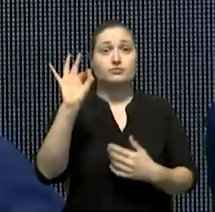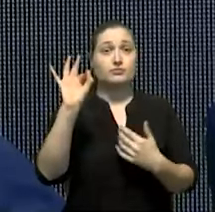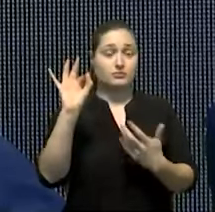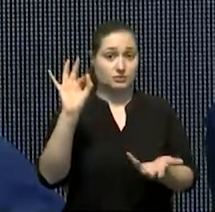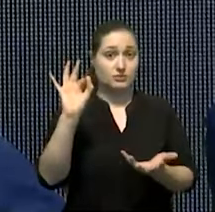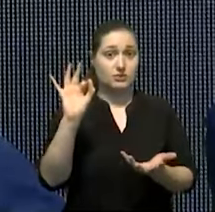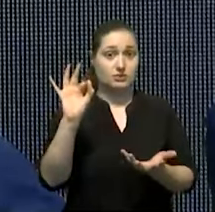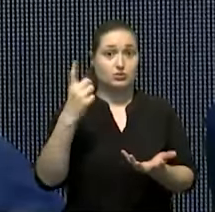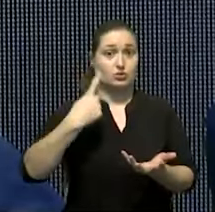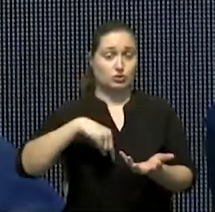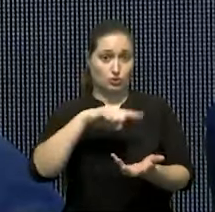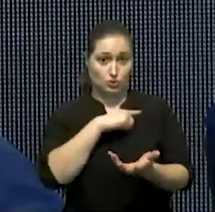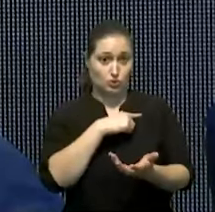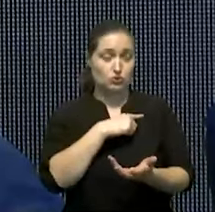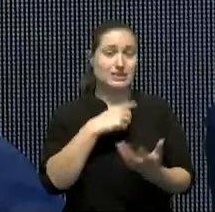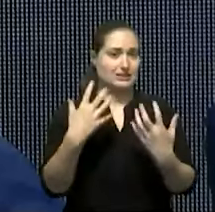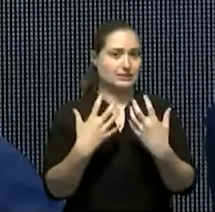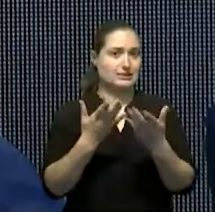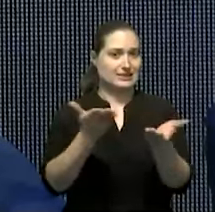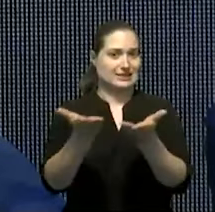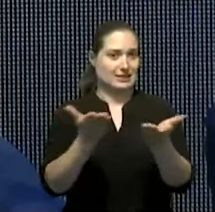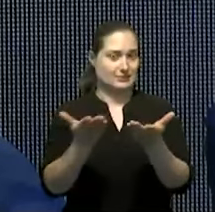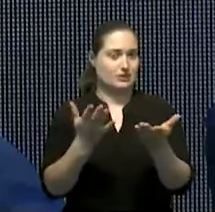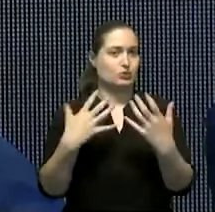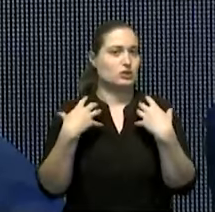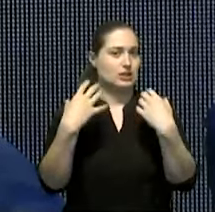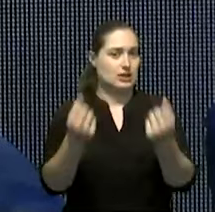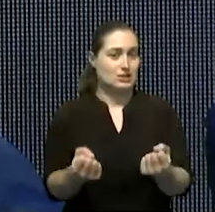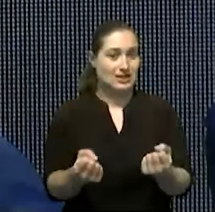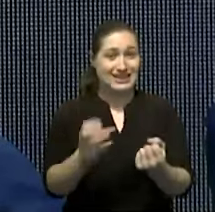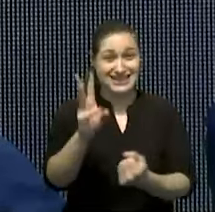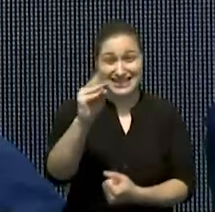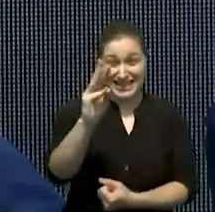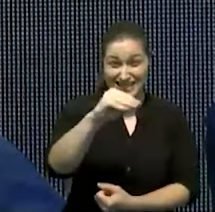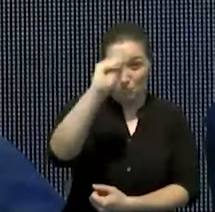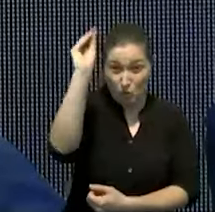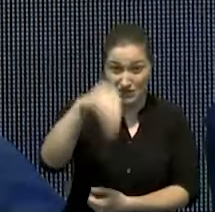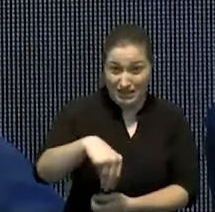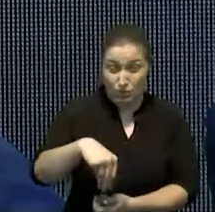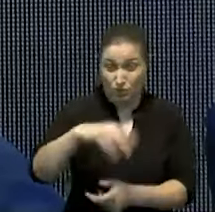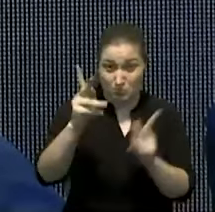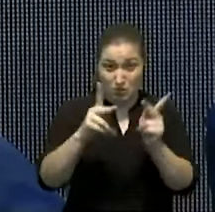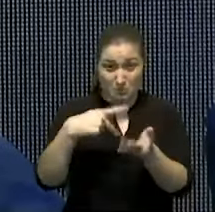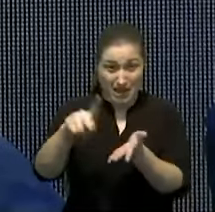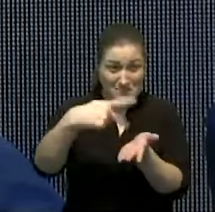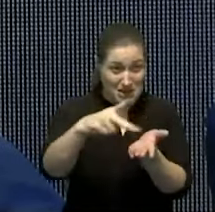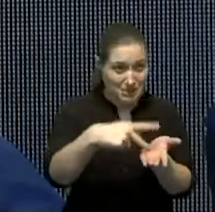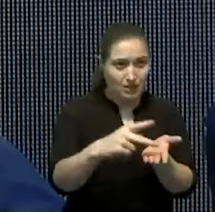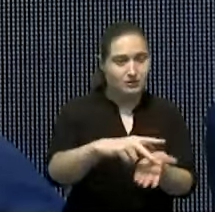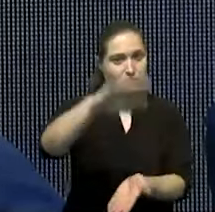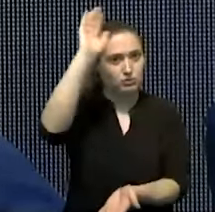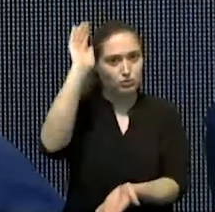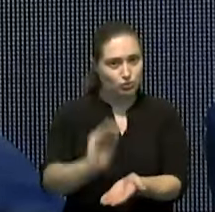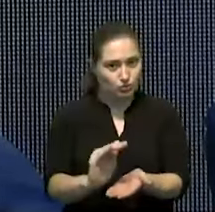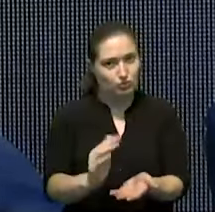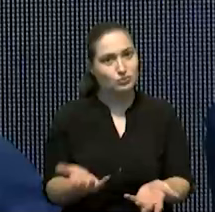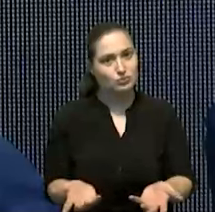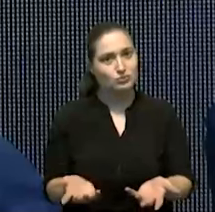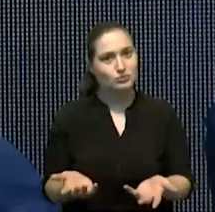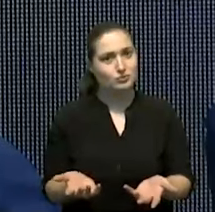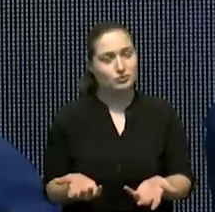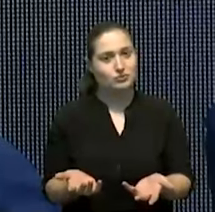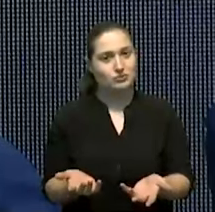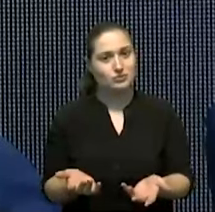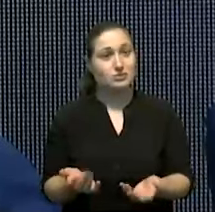en el sistema de salud se ahorra un 62 por de Los costos de atención en cuando el